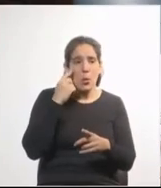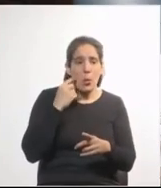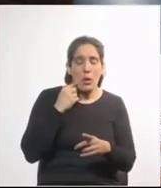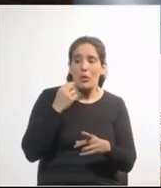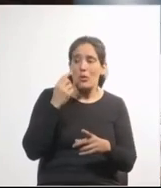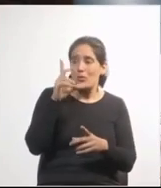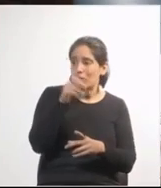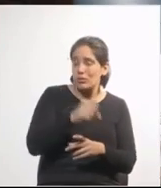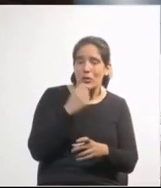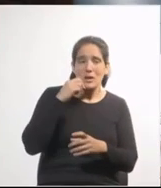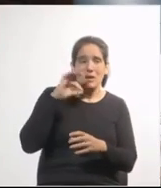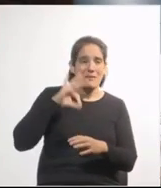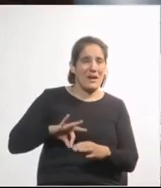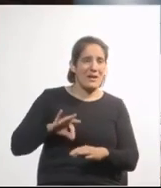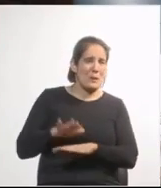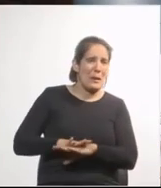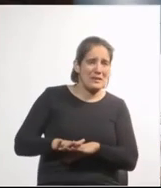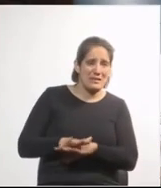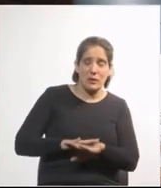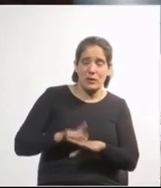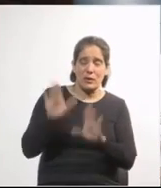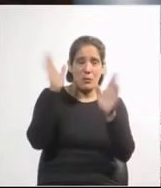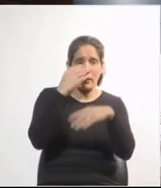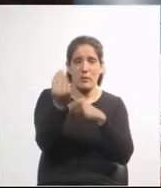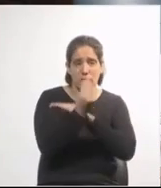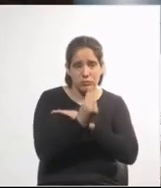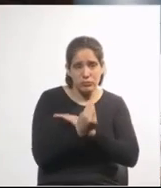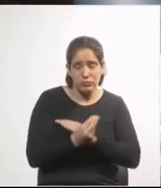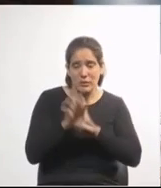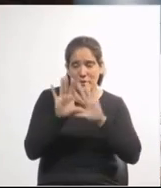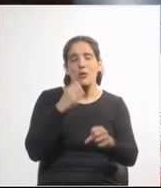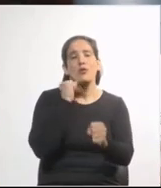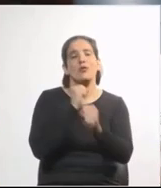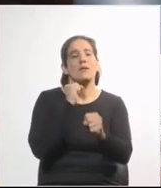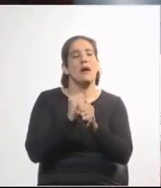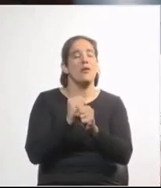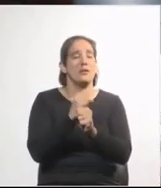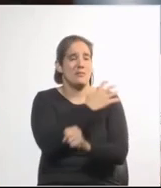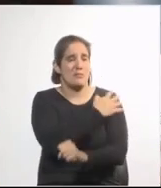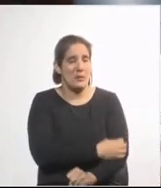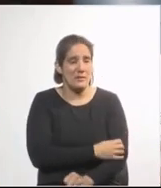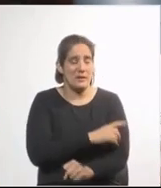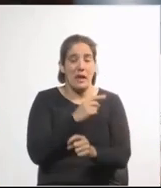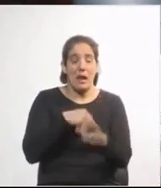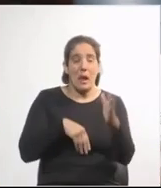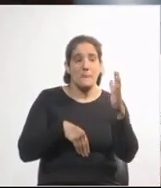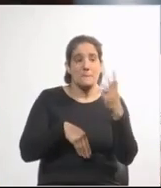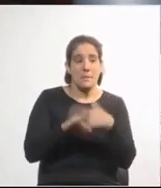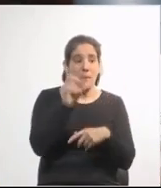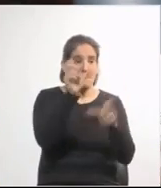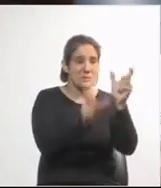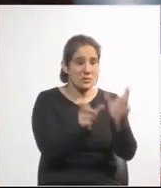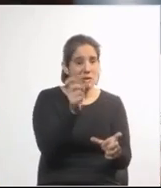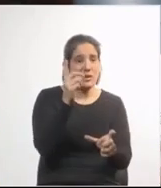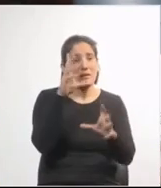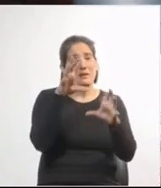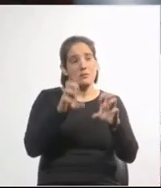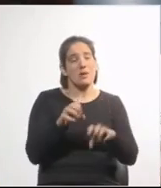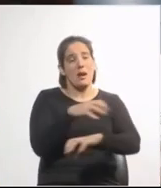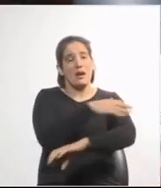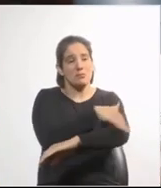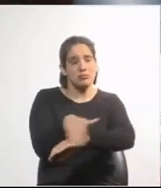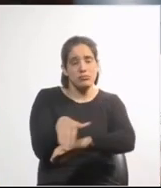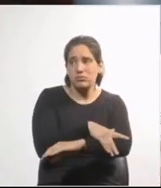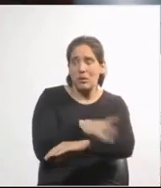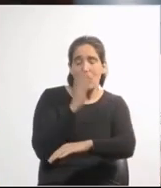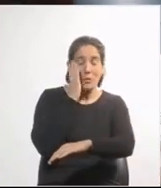ocupados con salarios sumergidos y de trabajadoras y trabajadores en situación de pobreza, al incremento de las personas en situación de pobreza